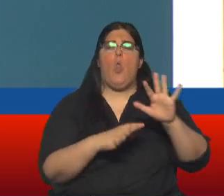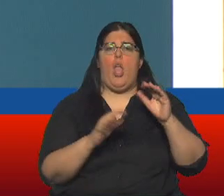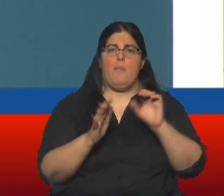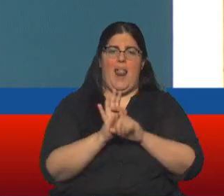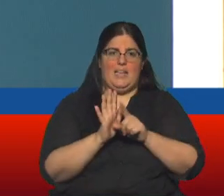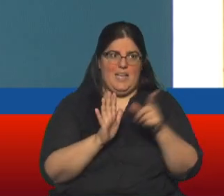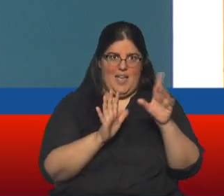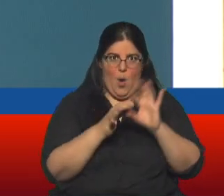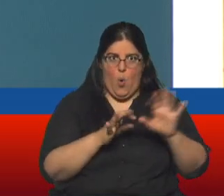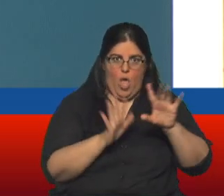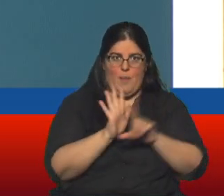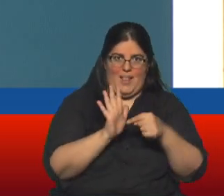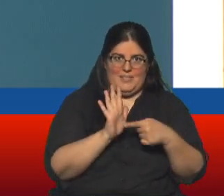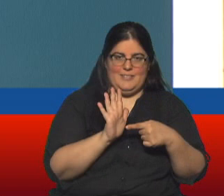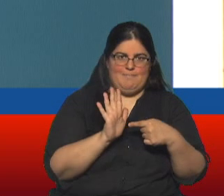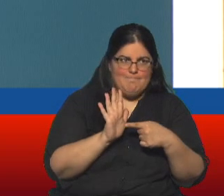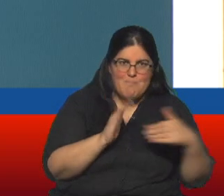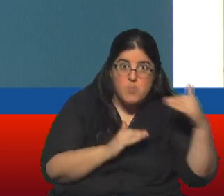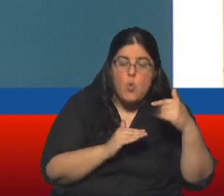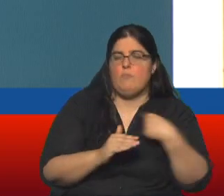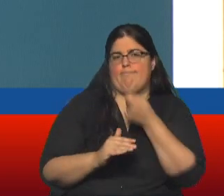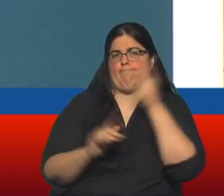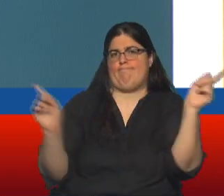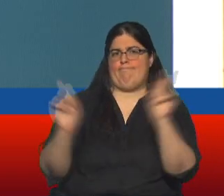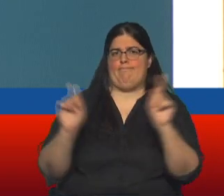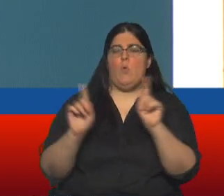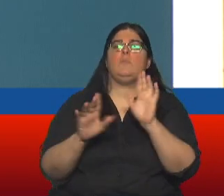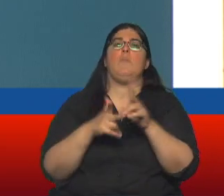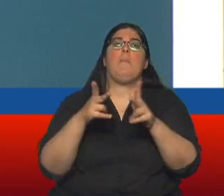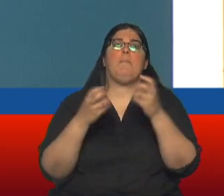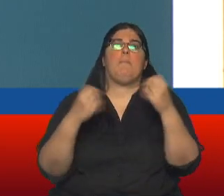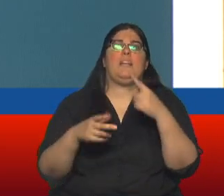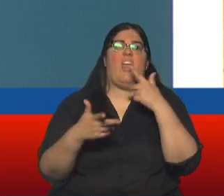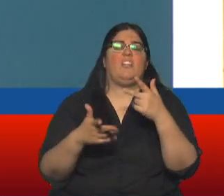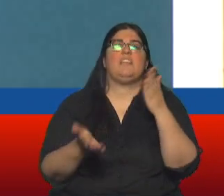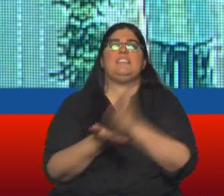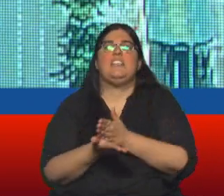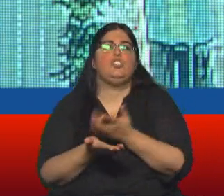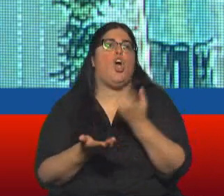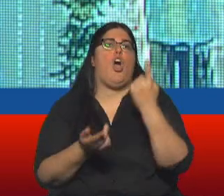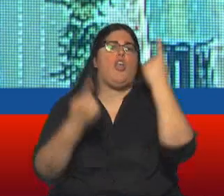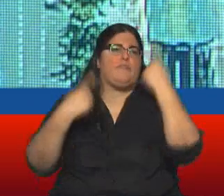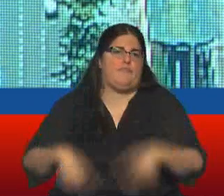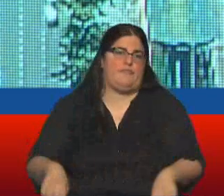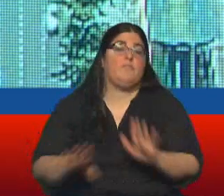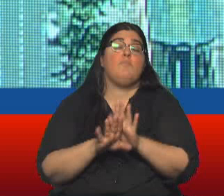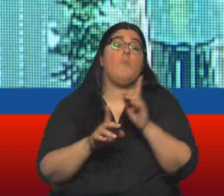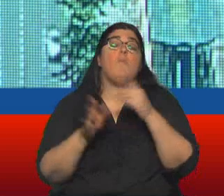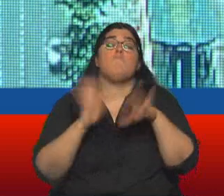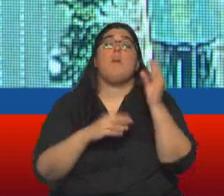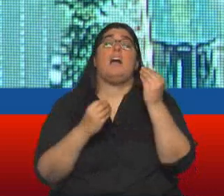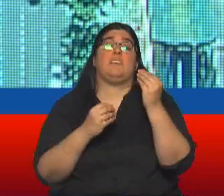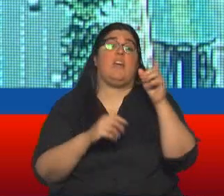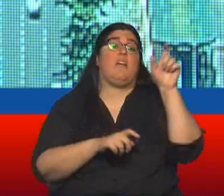Unión Europea. Y se empieza a hablar de sanciones, de restricciones y demás. De las deportaciones, ¿no? Las deportaciones ilegales